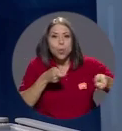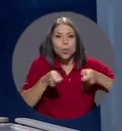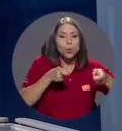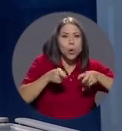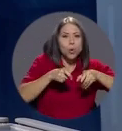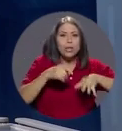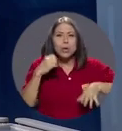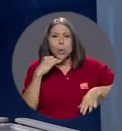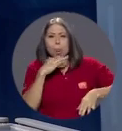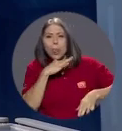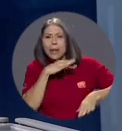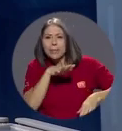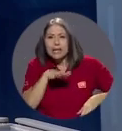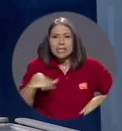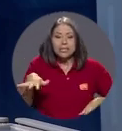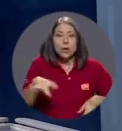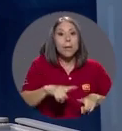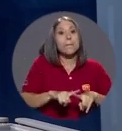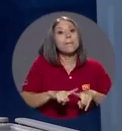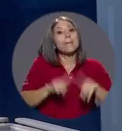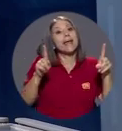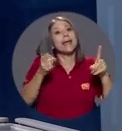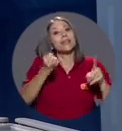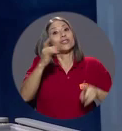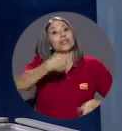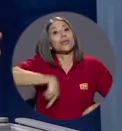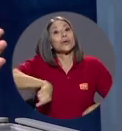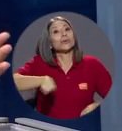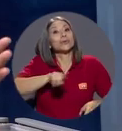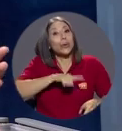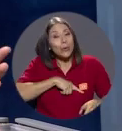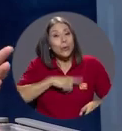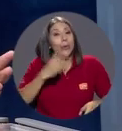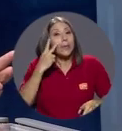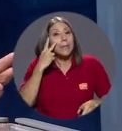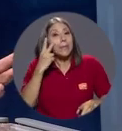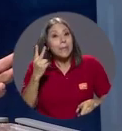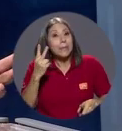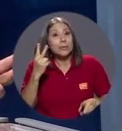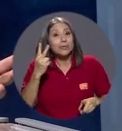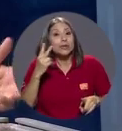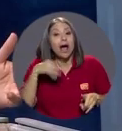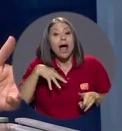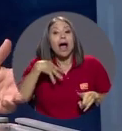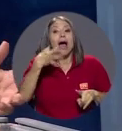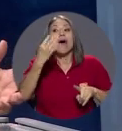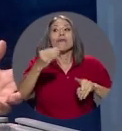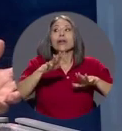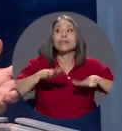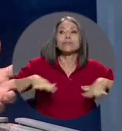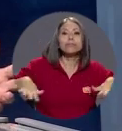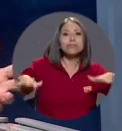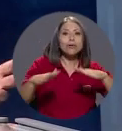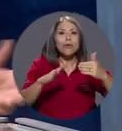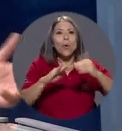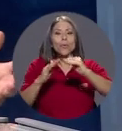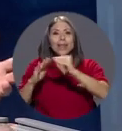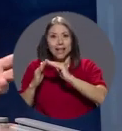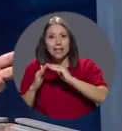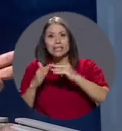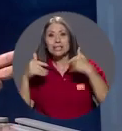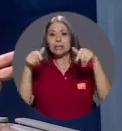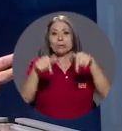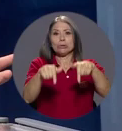en general, pero si nos movemos al universo comunitario, en